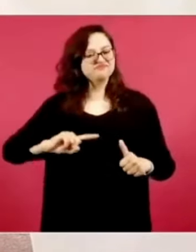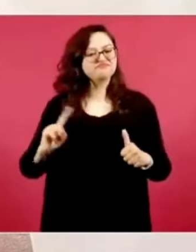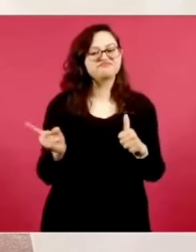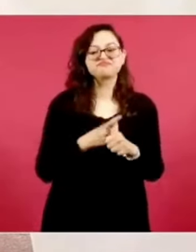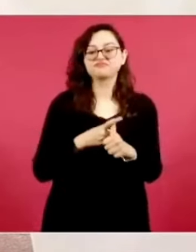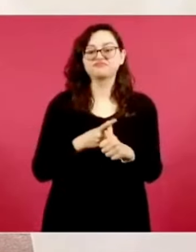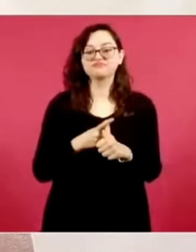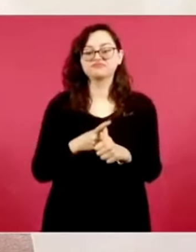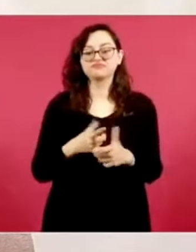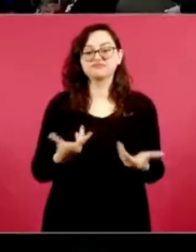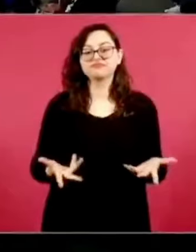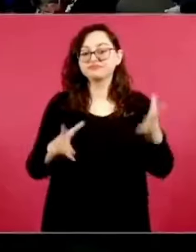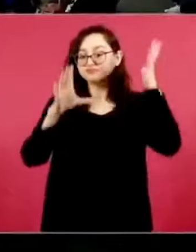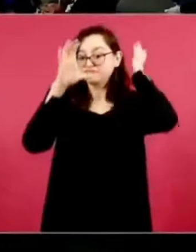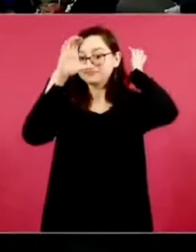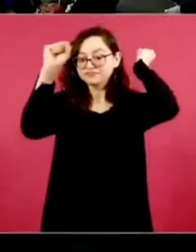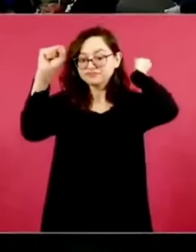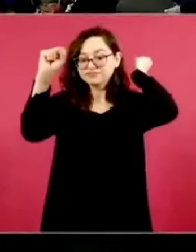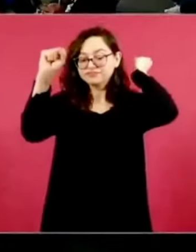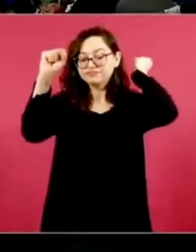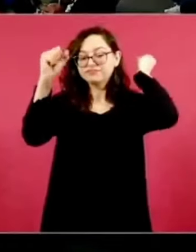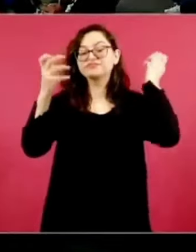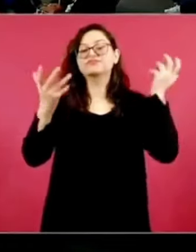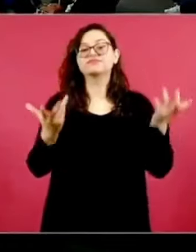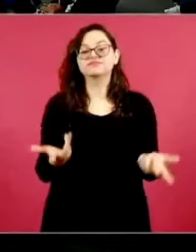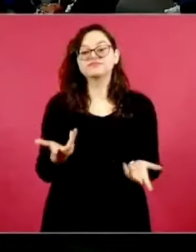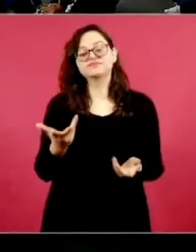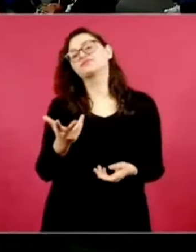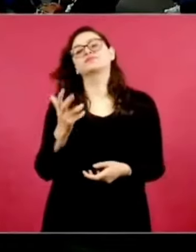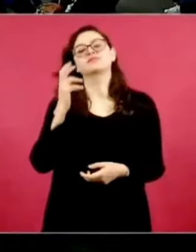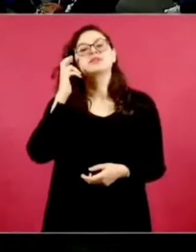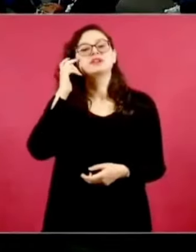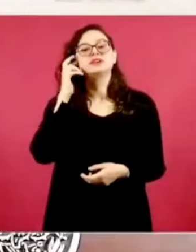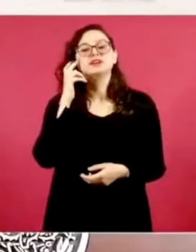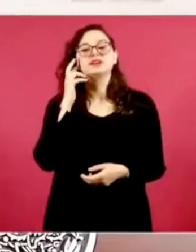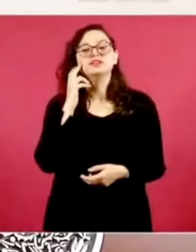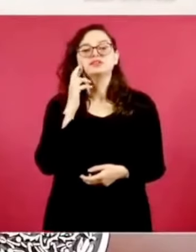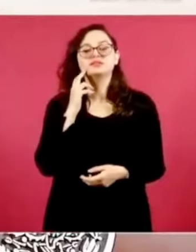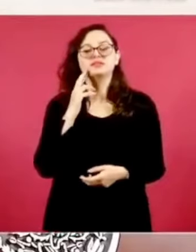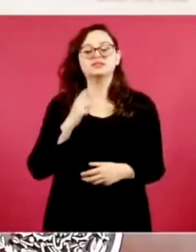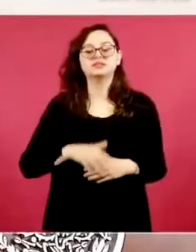Sí, Allende. Sí, y Leona Vicario.